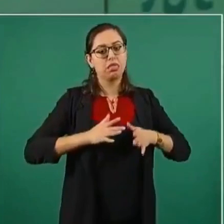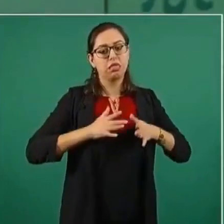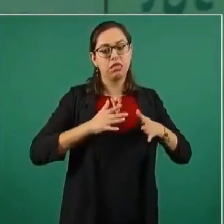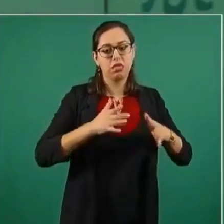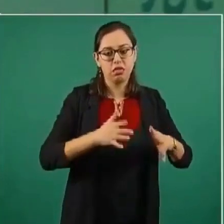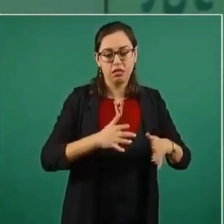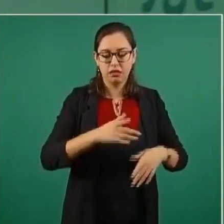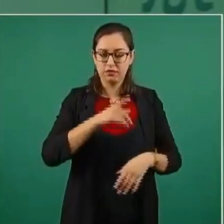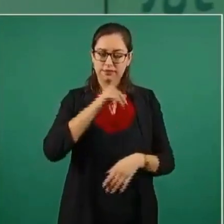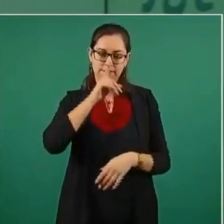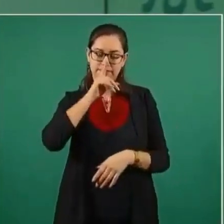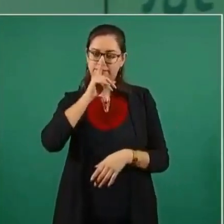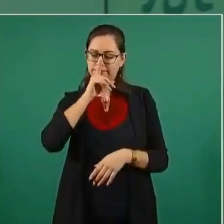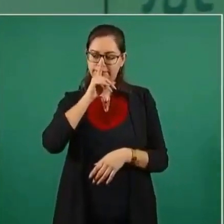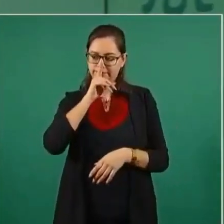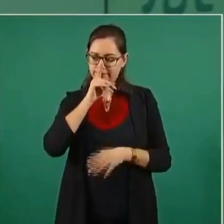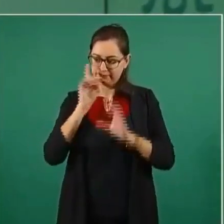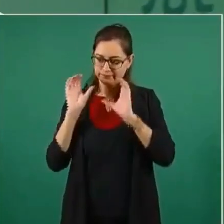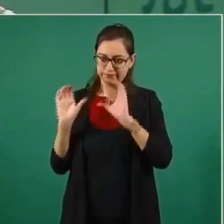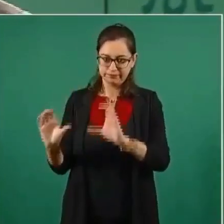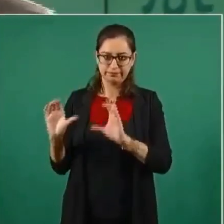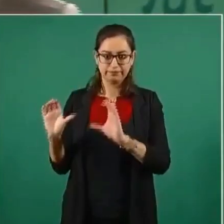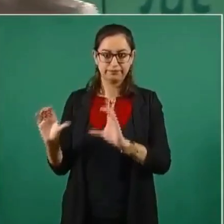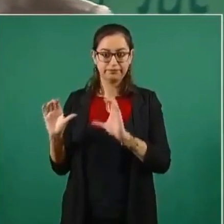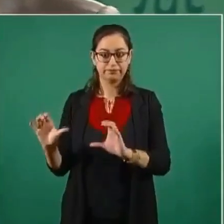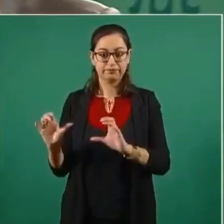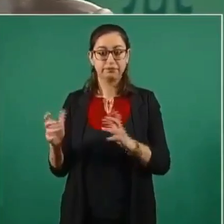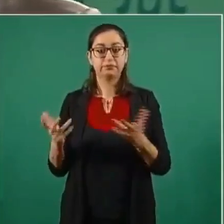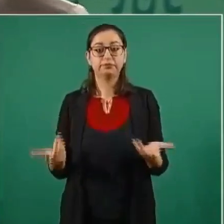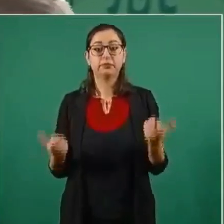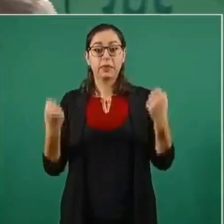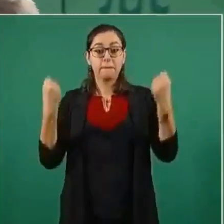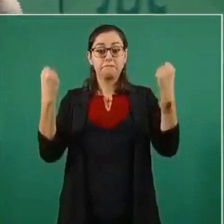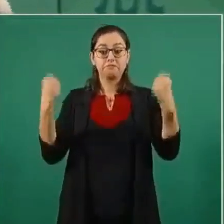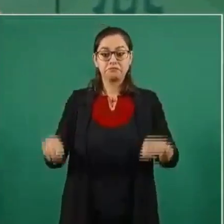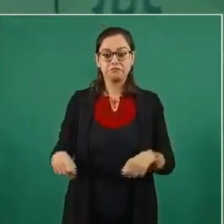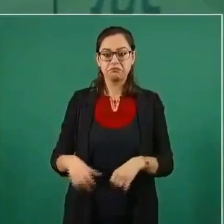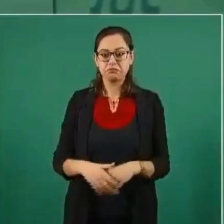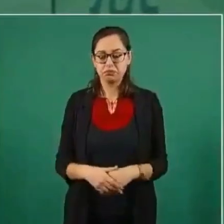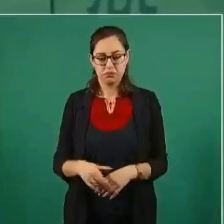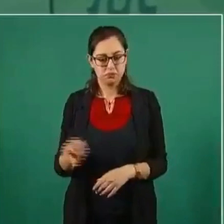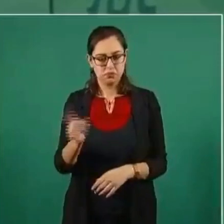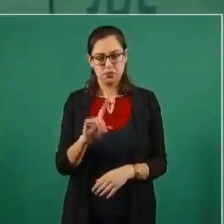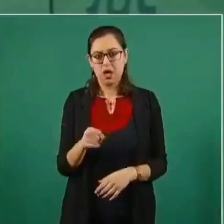sin autoritarismos, porque no es nada más decir está mal